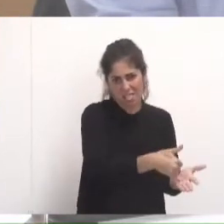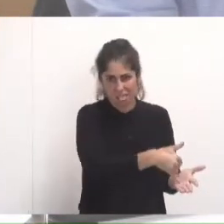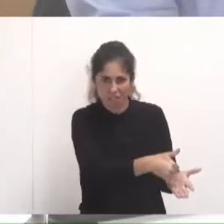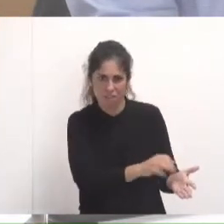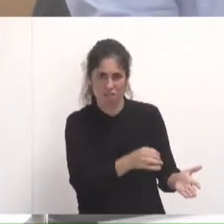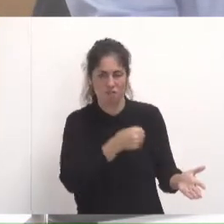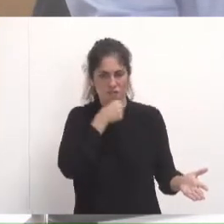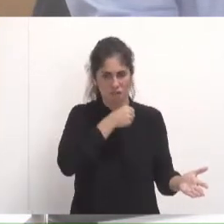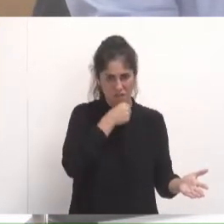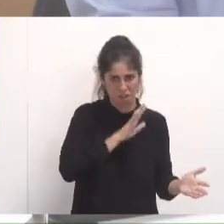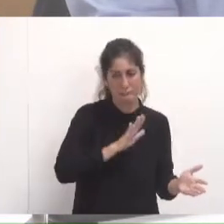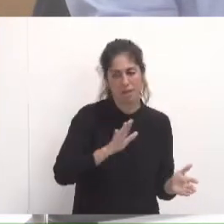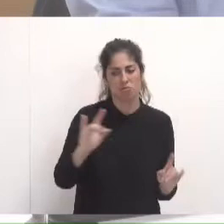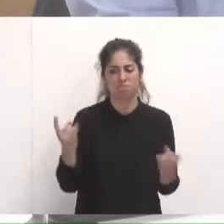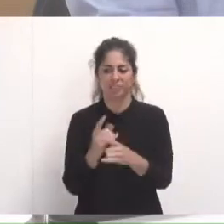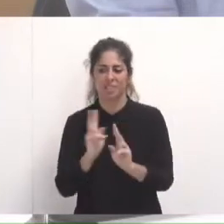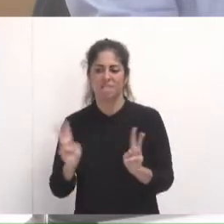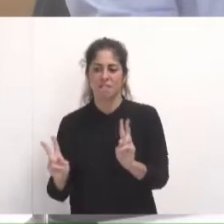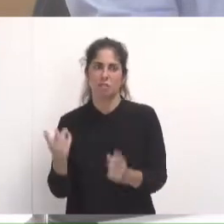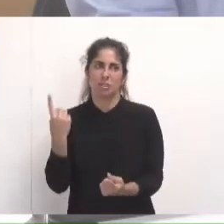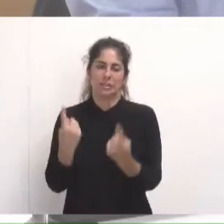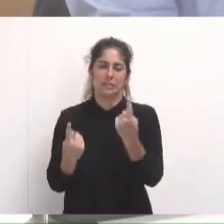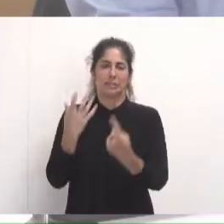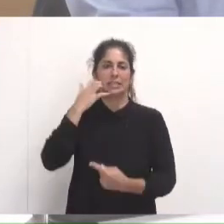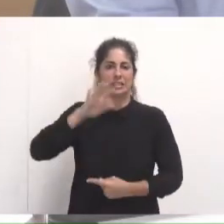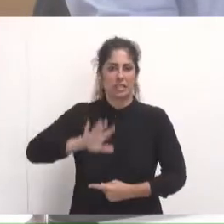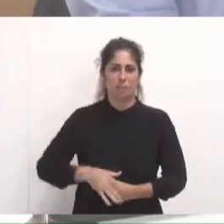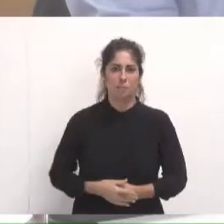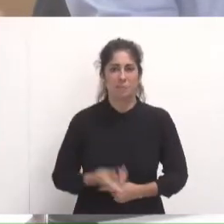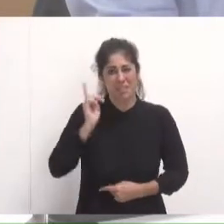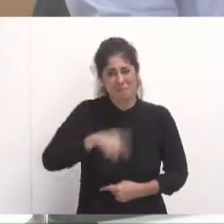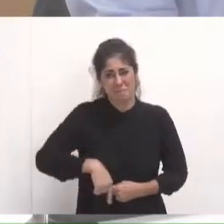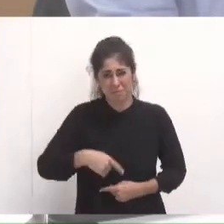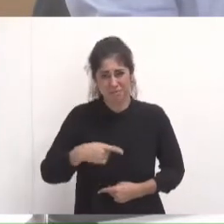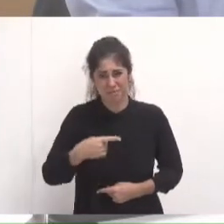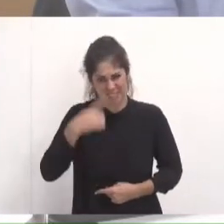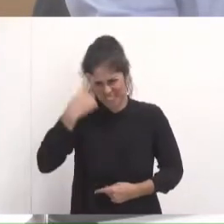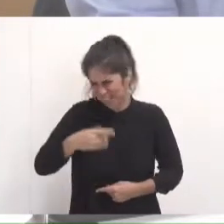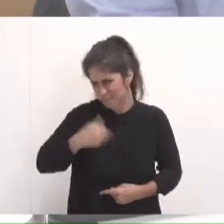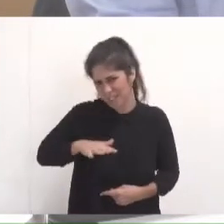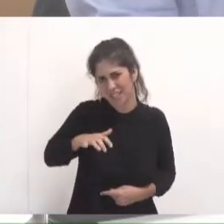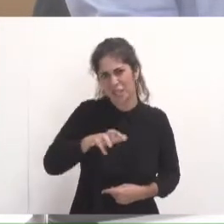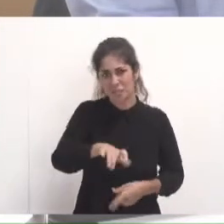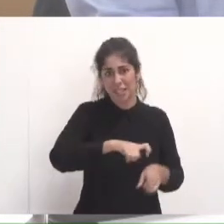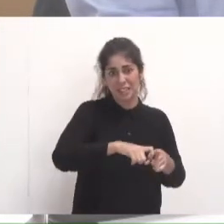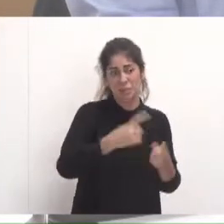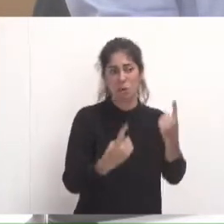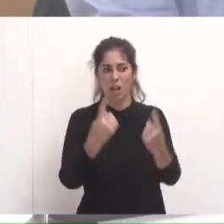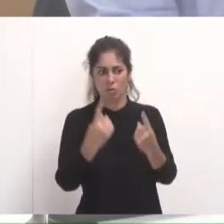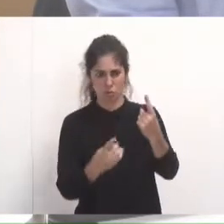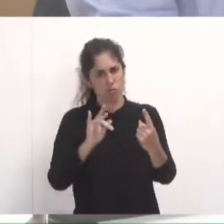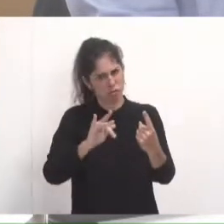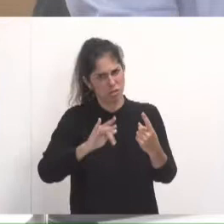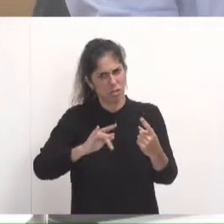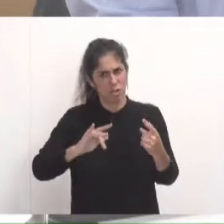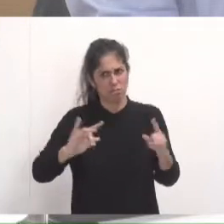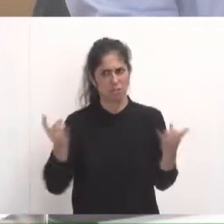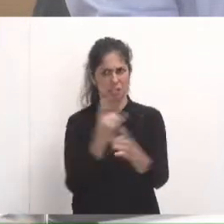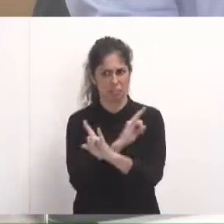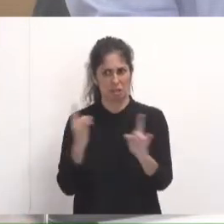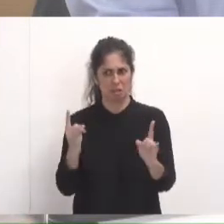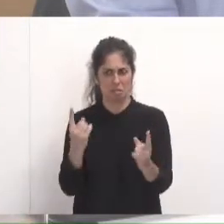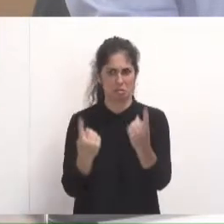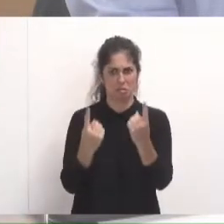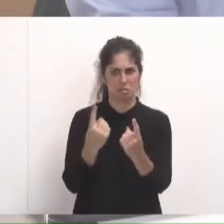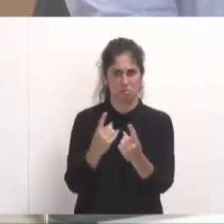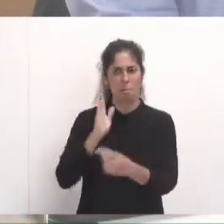habitual, sabiendo además que dentro del punto de vista del reino agrícola hay determinadas termitas que sí afectan a determinadas especies, ¿no? Y antes